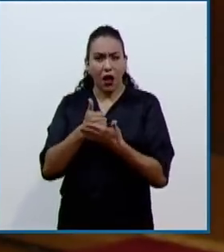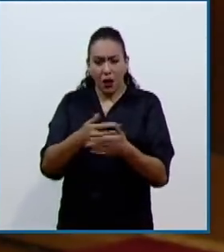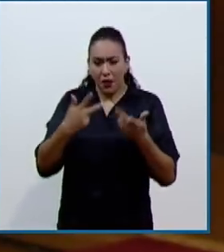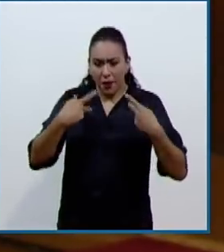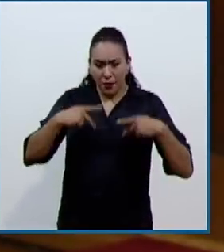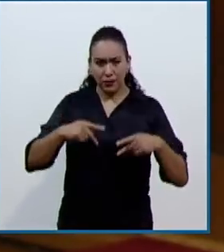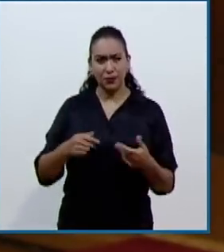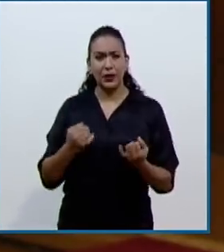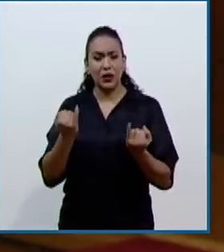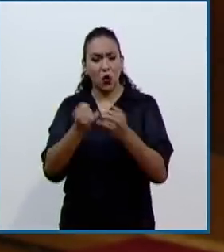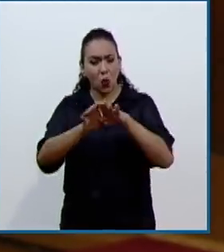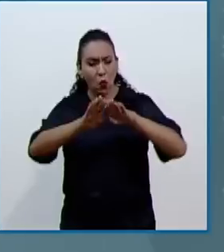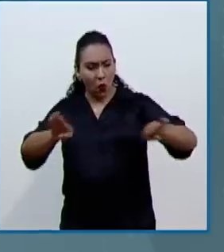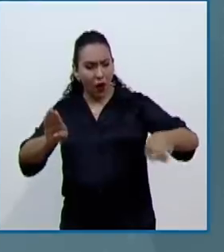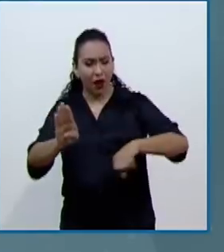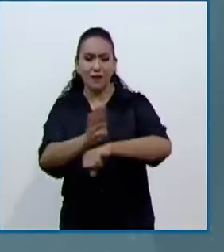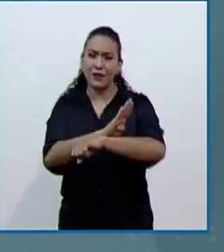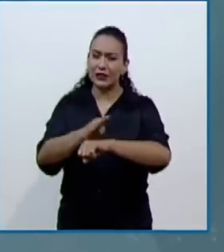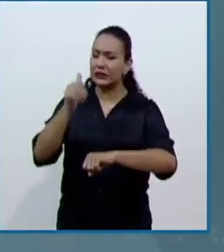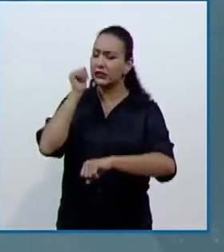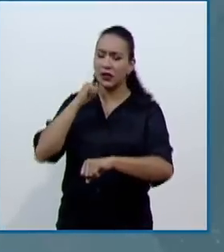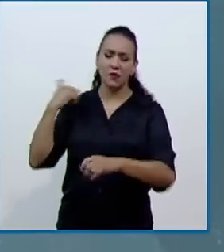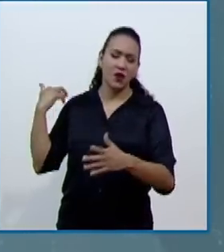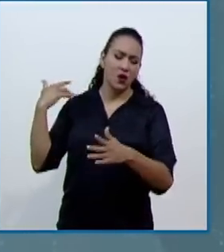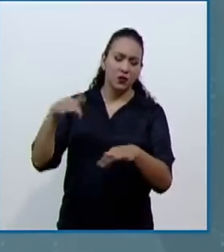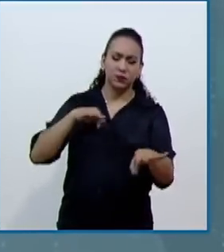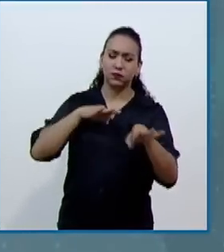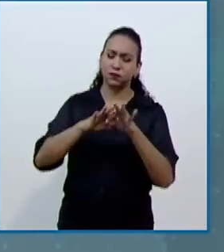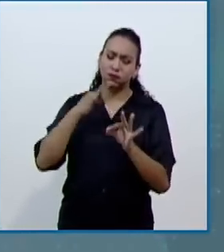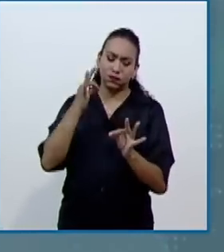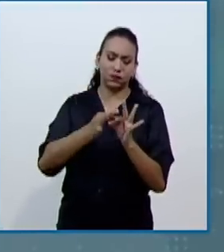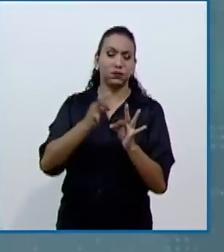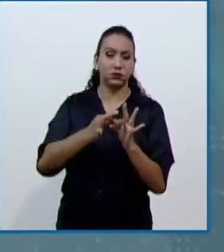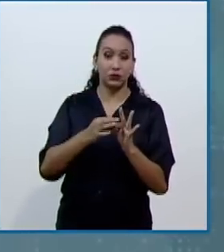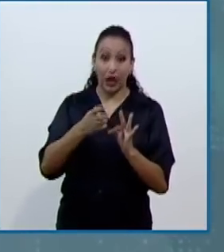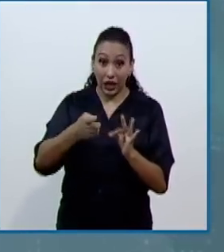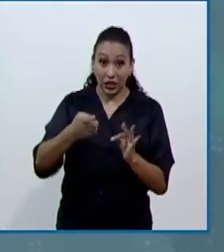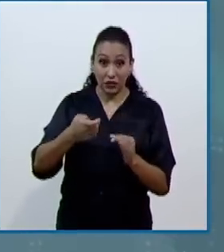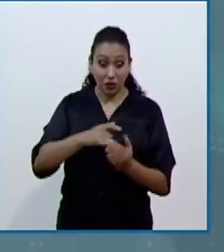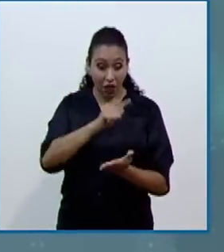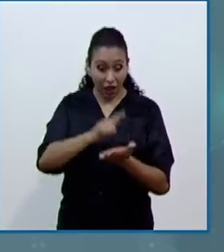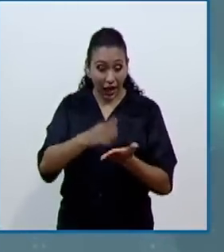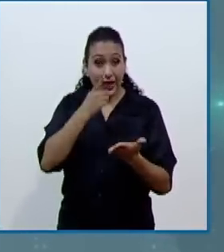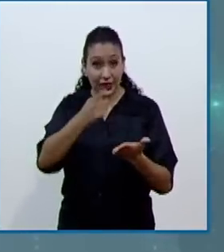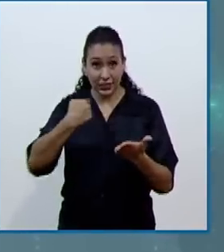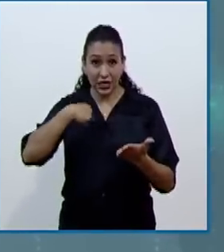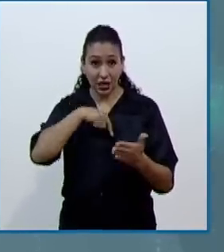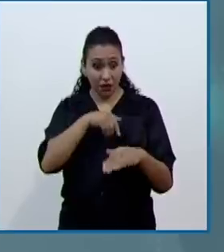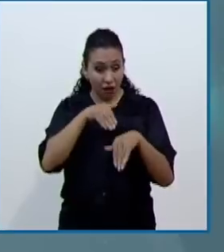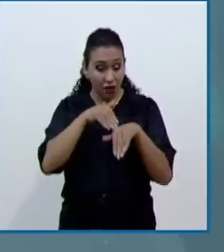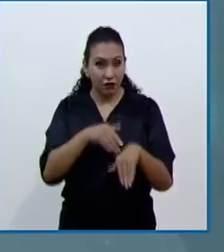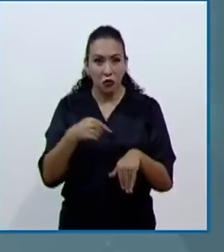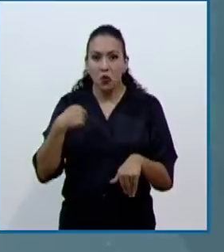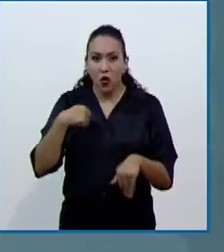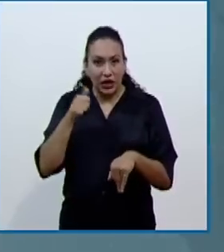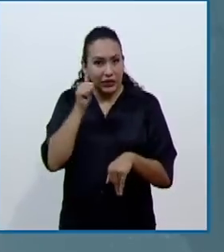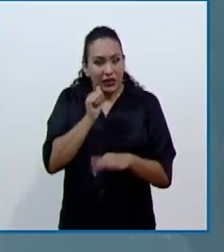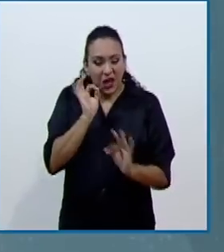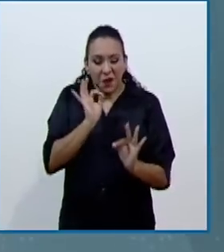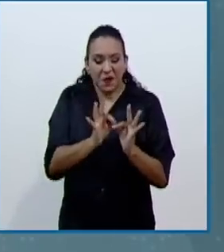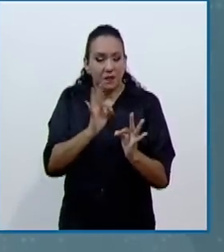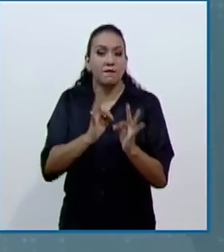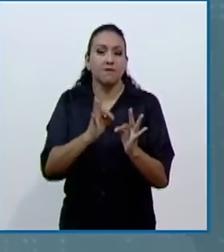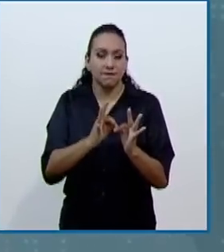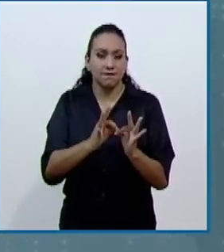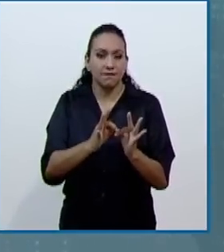objetividad, excelencia y entrega que son necesarias en la actividad jurisdiccional, sin que implique un acto de claudicación o